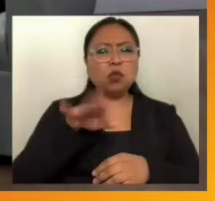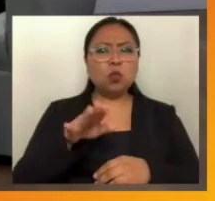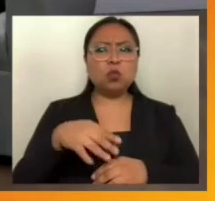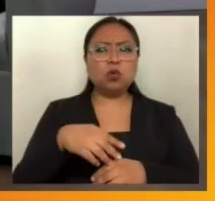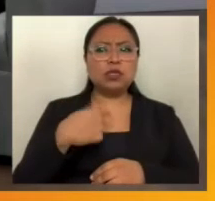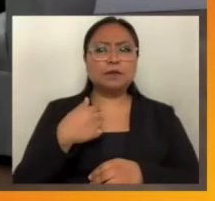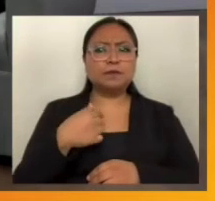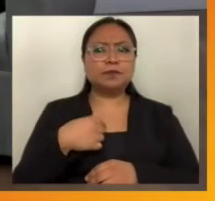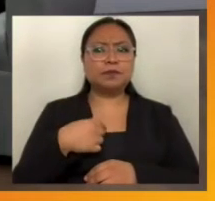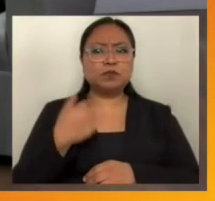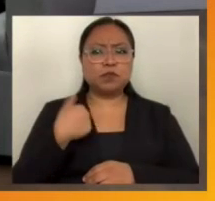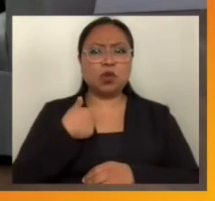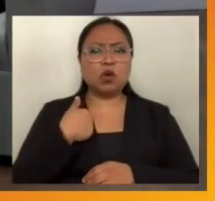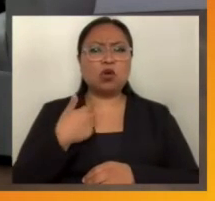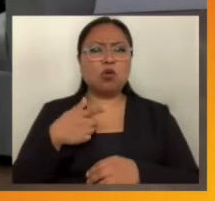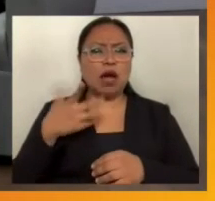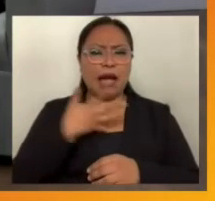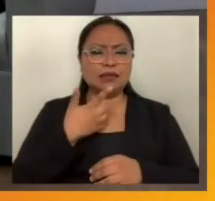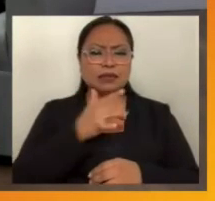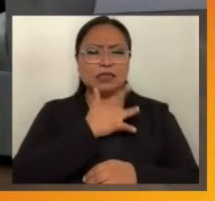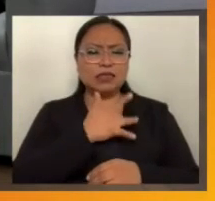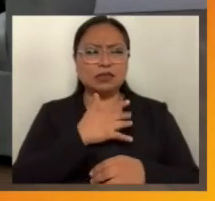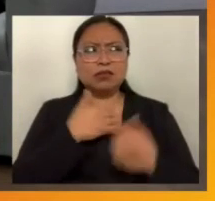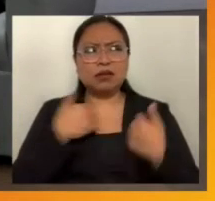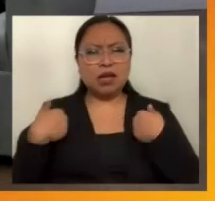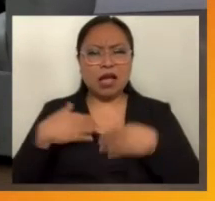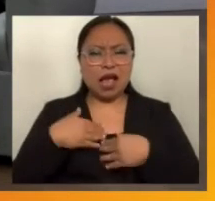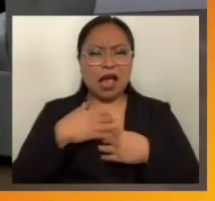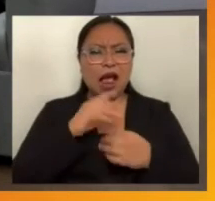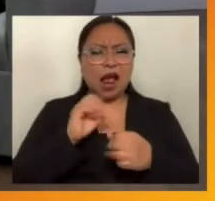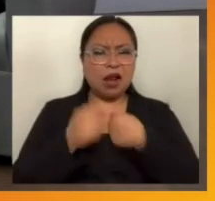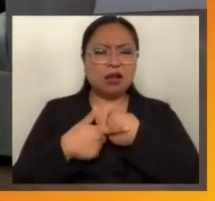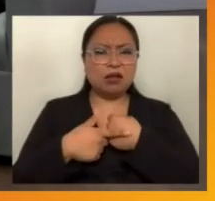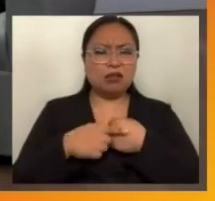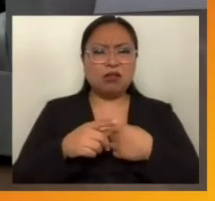tengo esto aquí, antes no estaba, y yo siempre digo, si hay algo que antes no estaba,